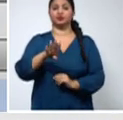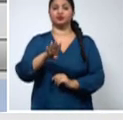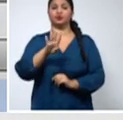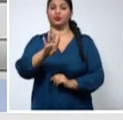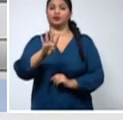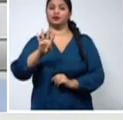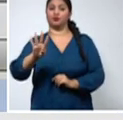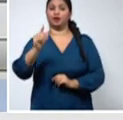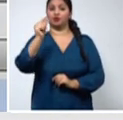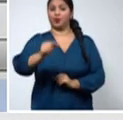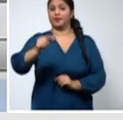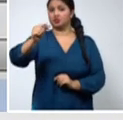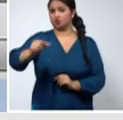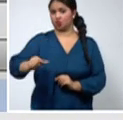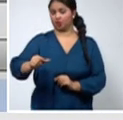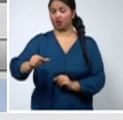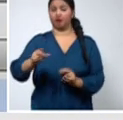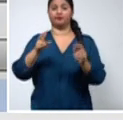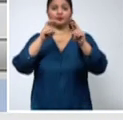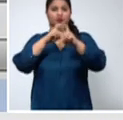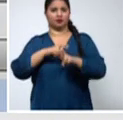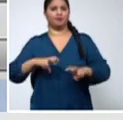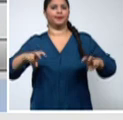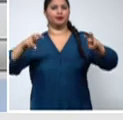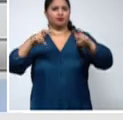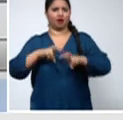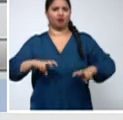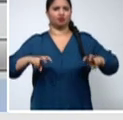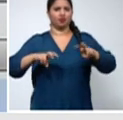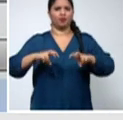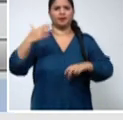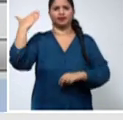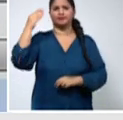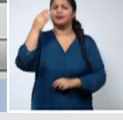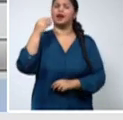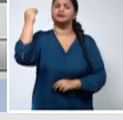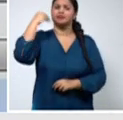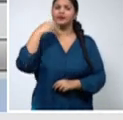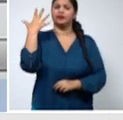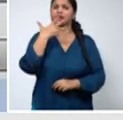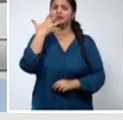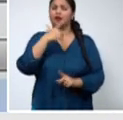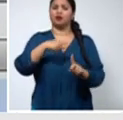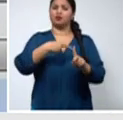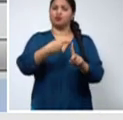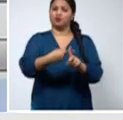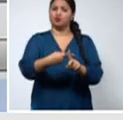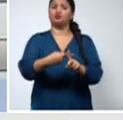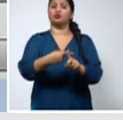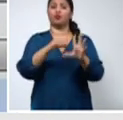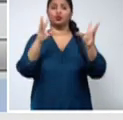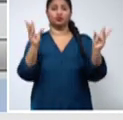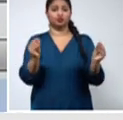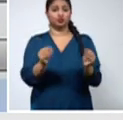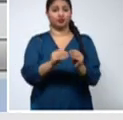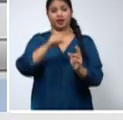2.446.444 muestras para el diagnóstico de COVID-19 y ya en Cuba se acumulan